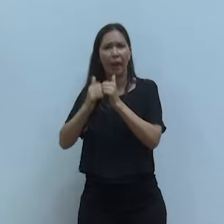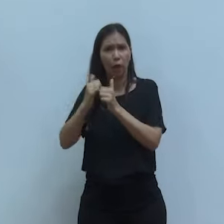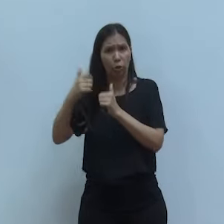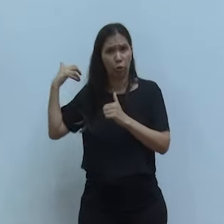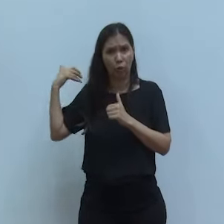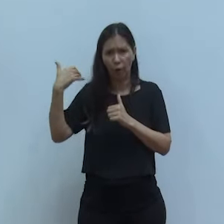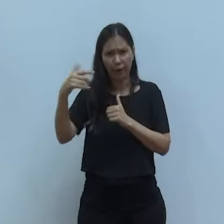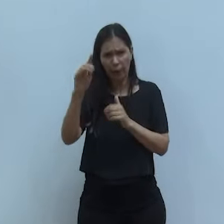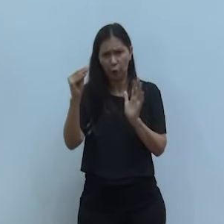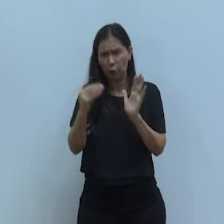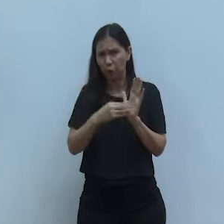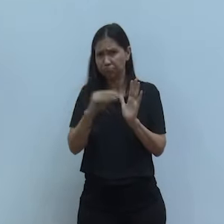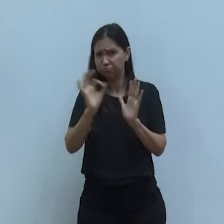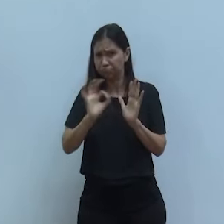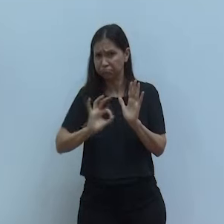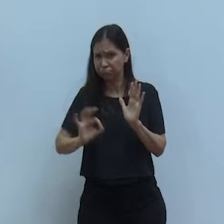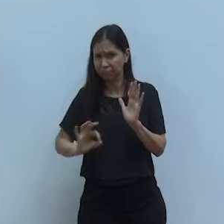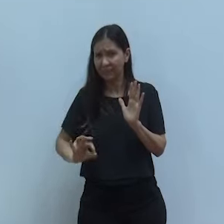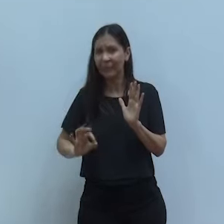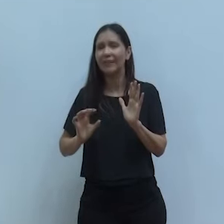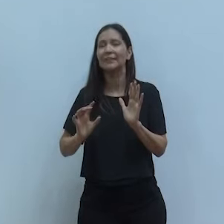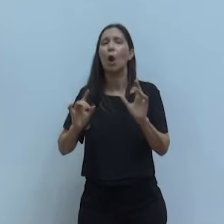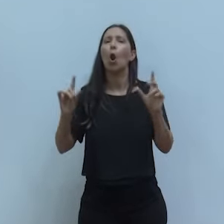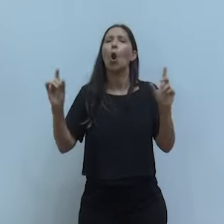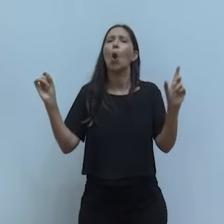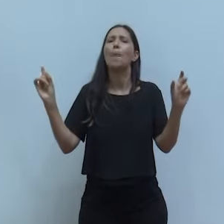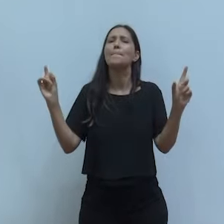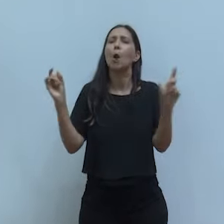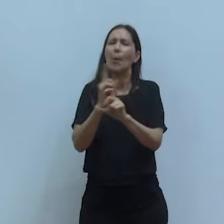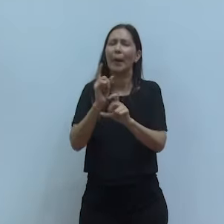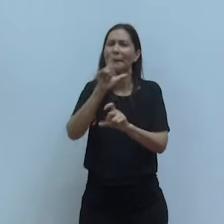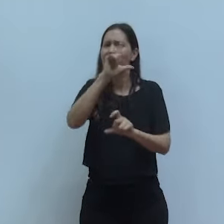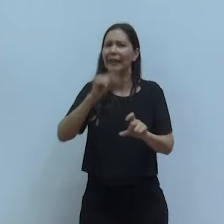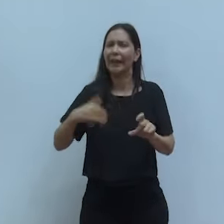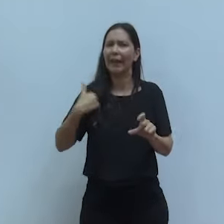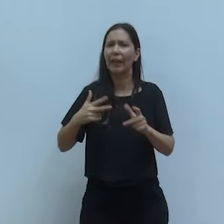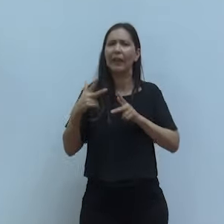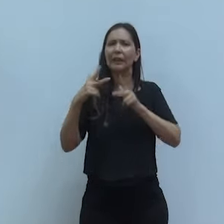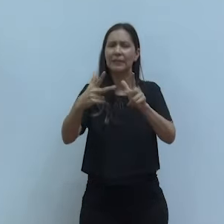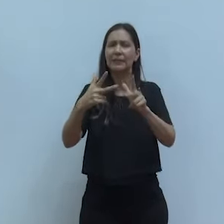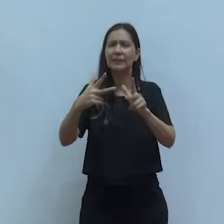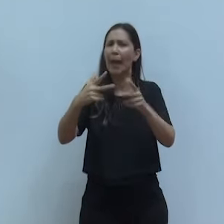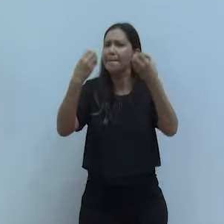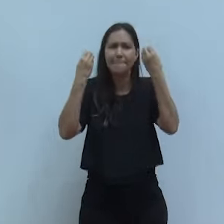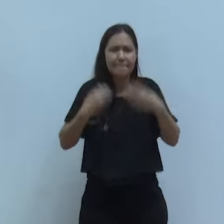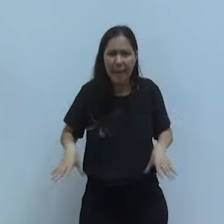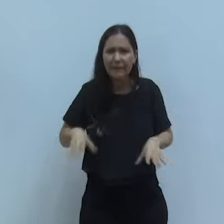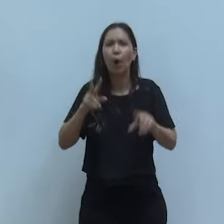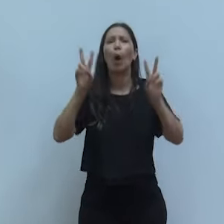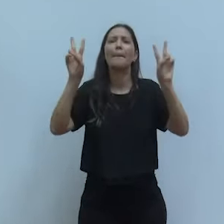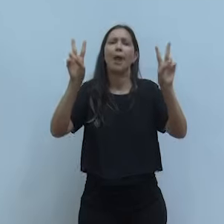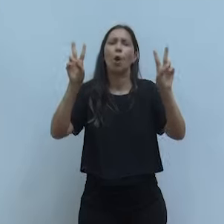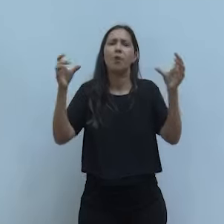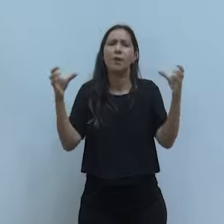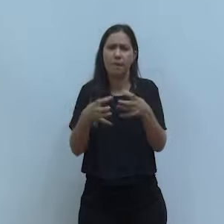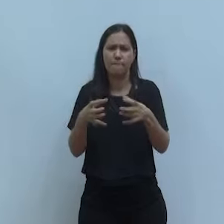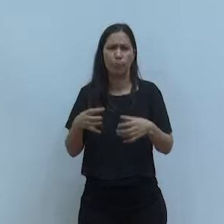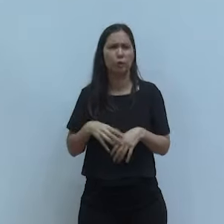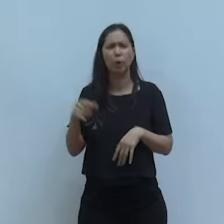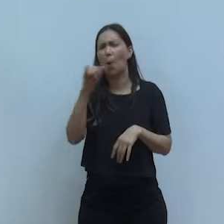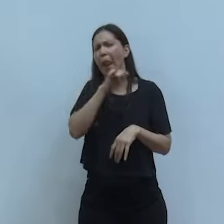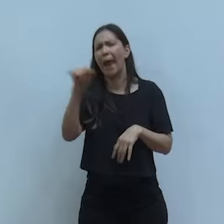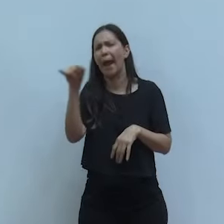el los problemas Argentina nacen con el con el peronismo el peronismo fue algo en todos los sentidos no